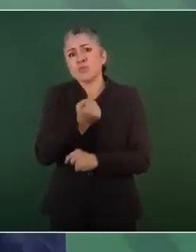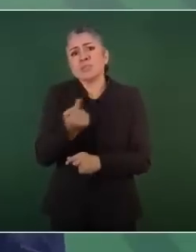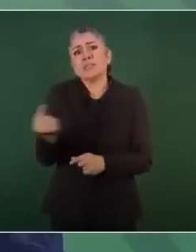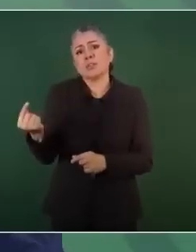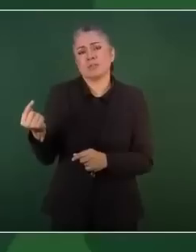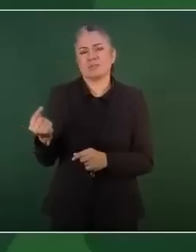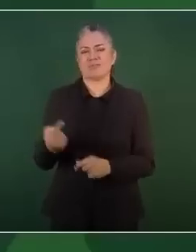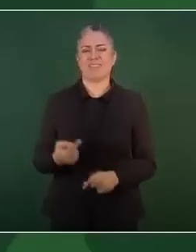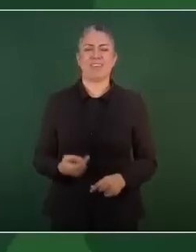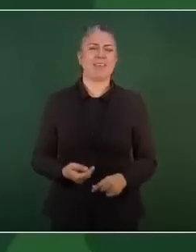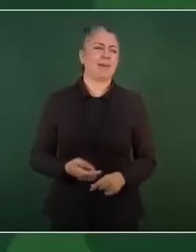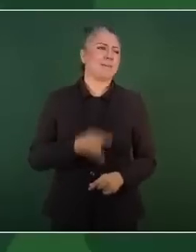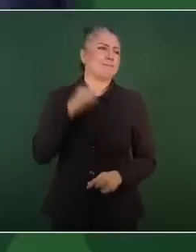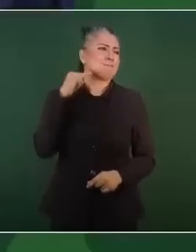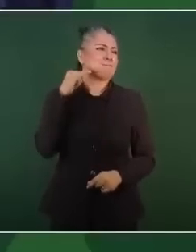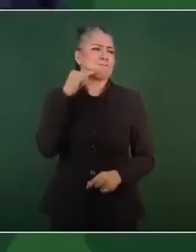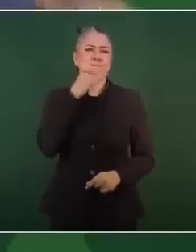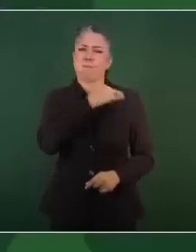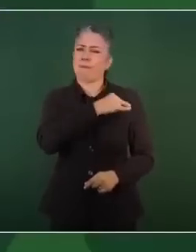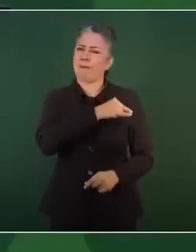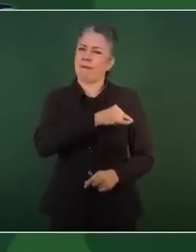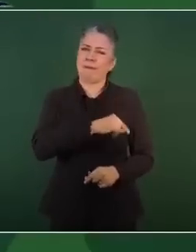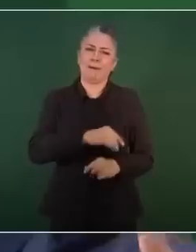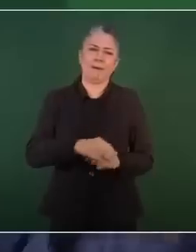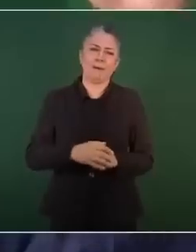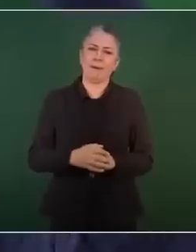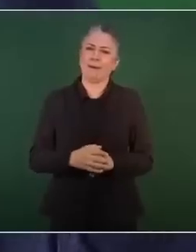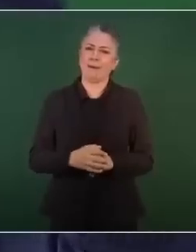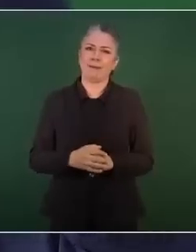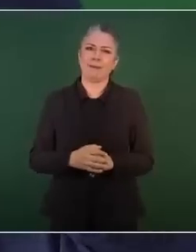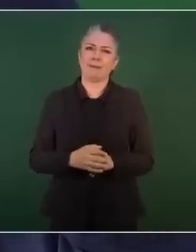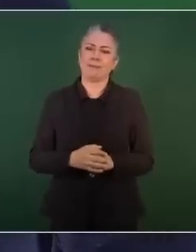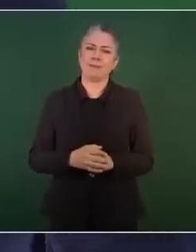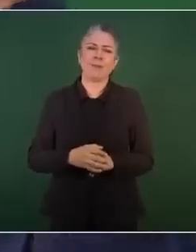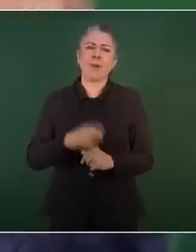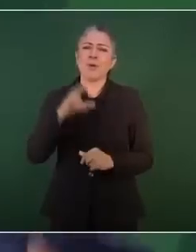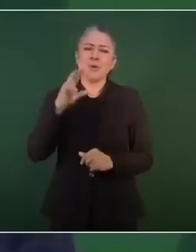Hipócritas. No, lo que